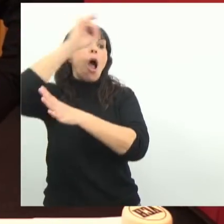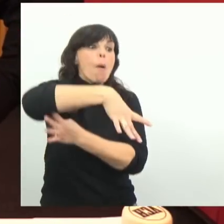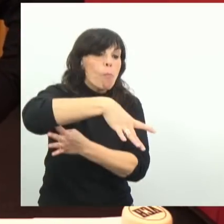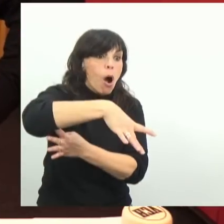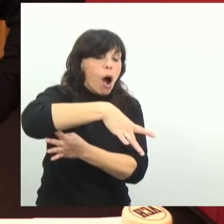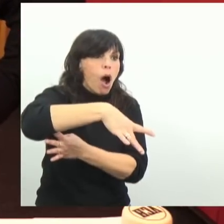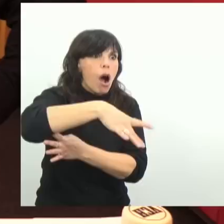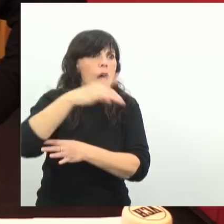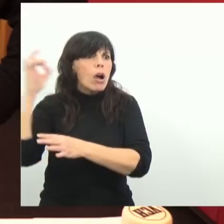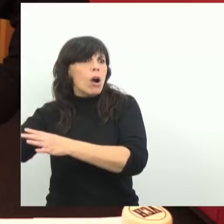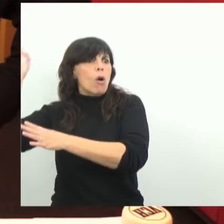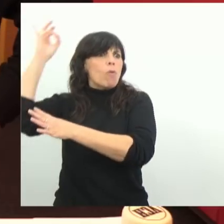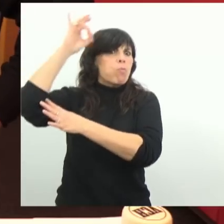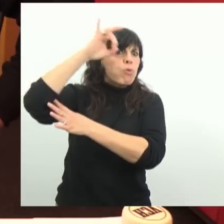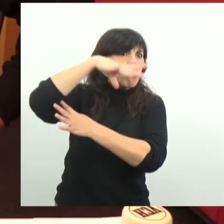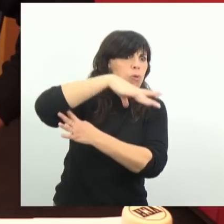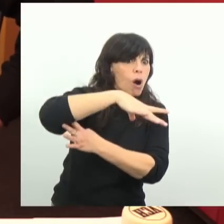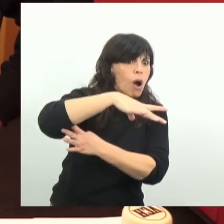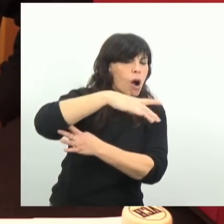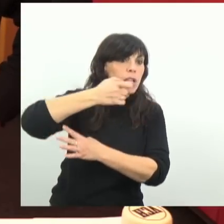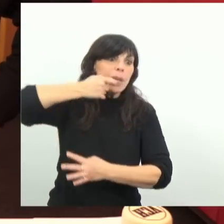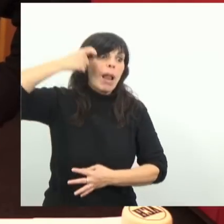O vienen acusaciones